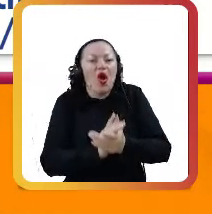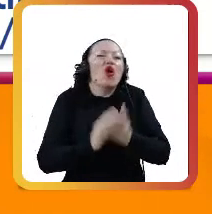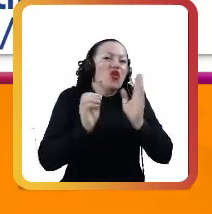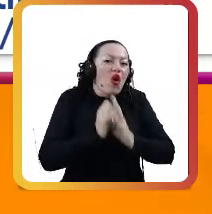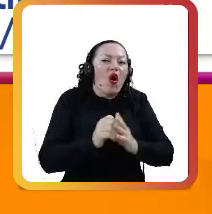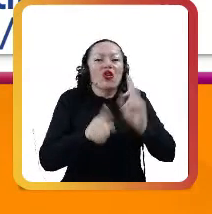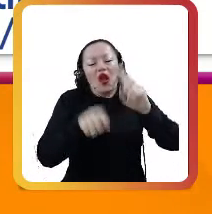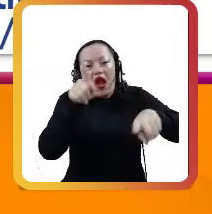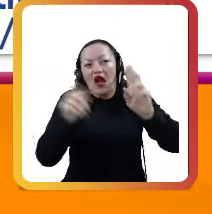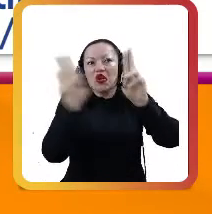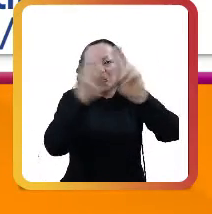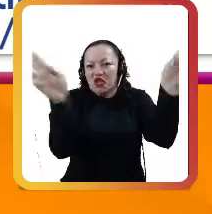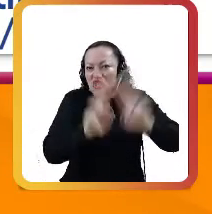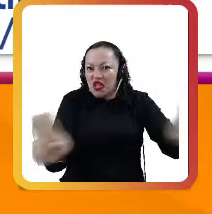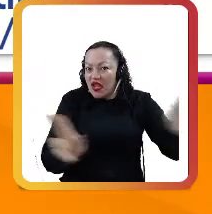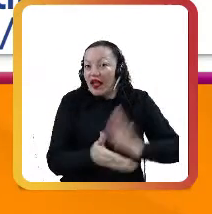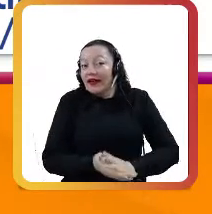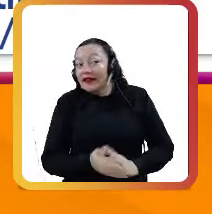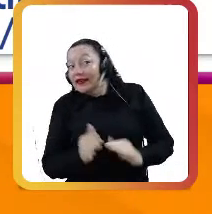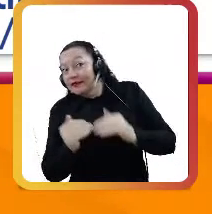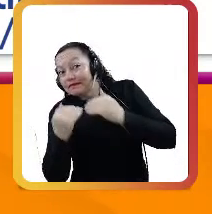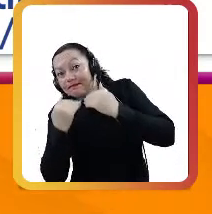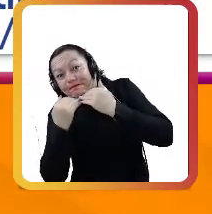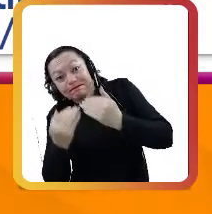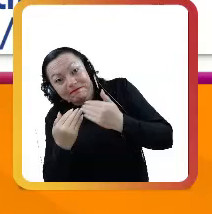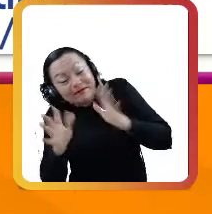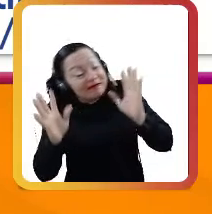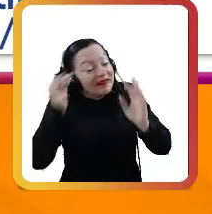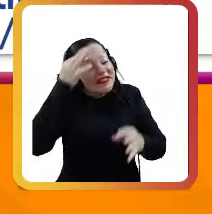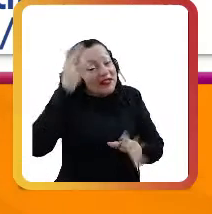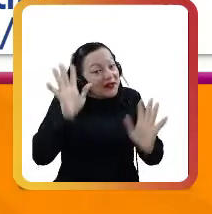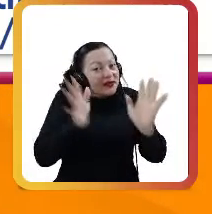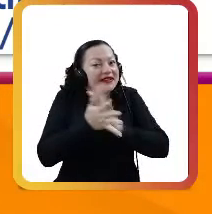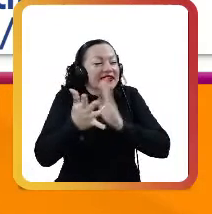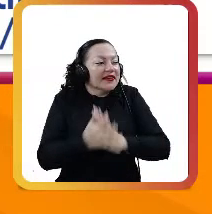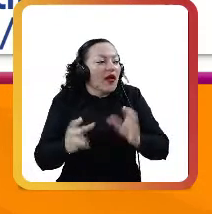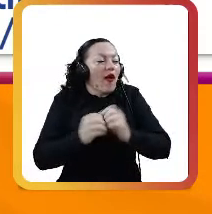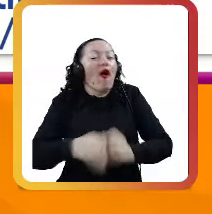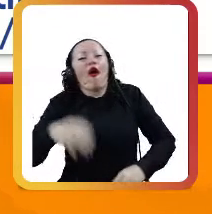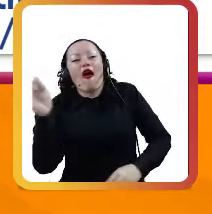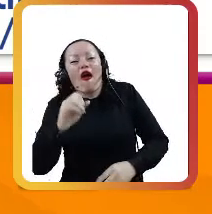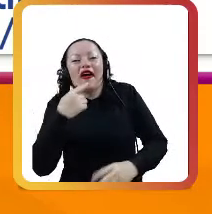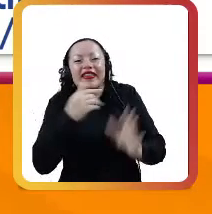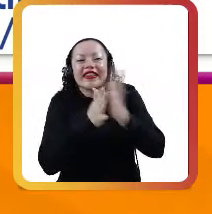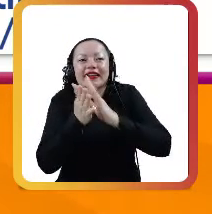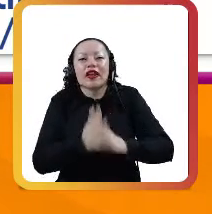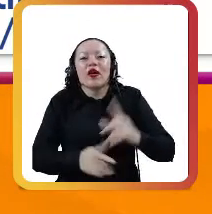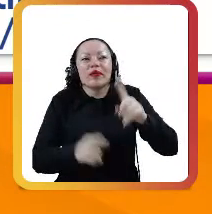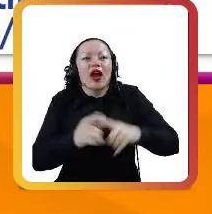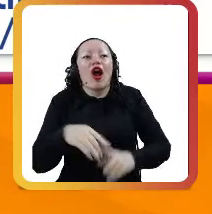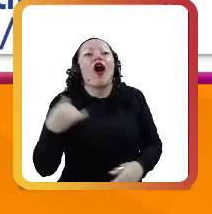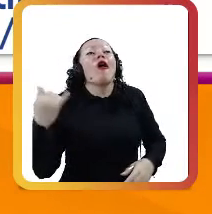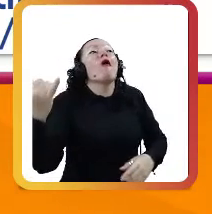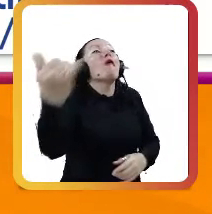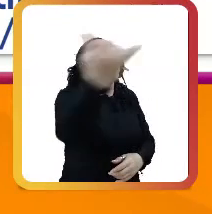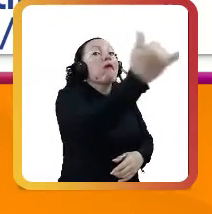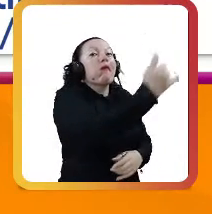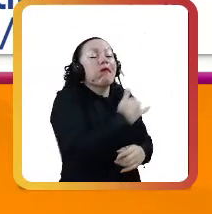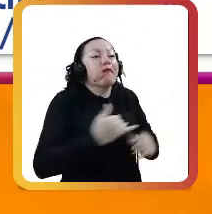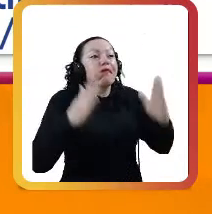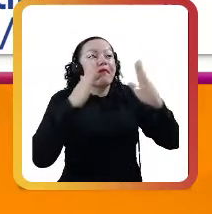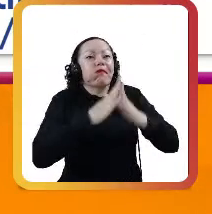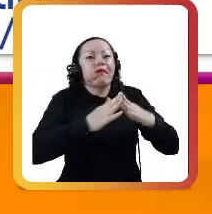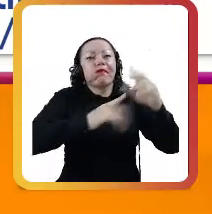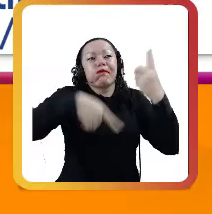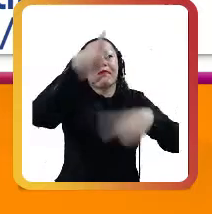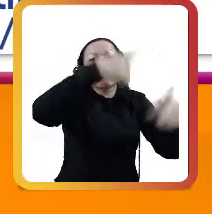internet, no lo sabe, ¿eh? O de pronto en algún otro lugar donde no existía el toque de queda. Ayer había toque de queda, entonces creo que no